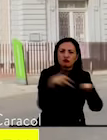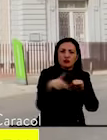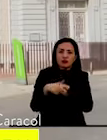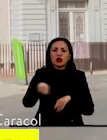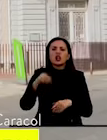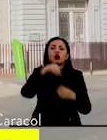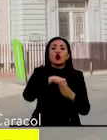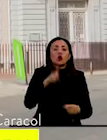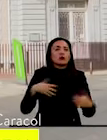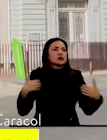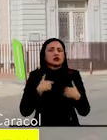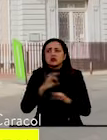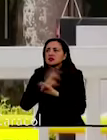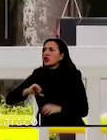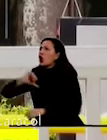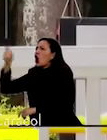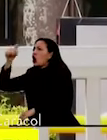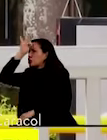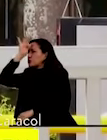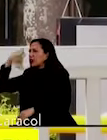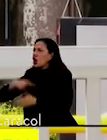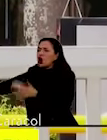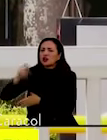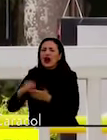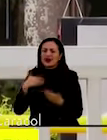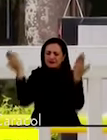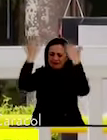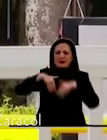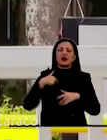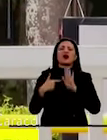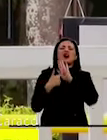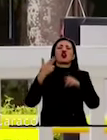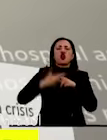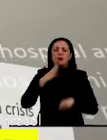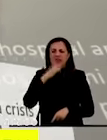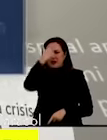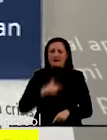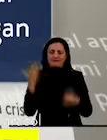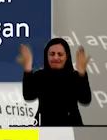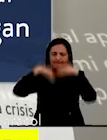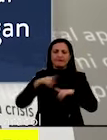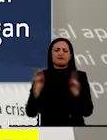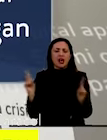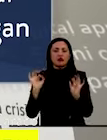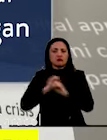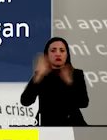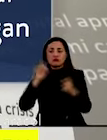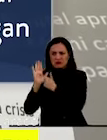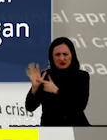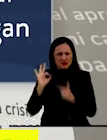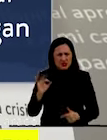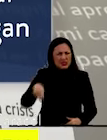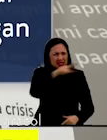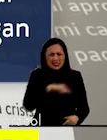no volver a ser contratado en otro centro de salud pidió protección de su identidad pero su posición es clara es criminal e inhumano aprovechar una